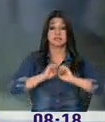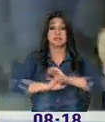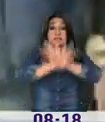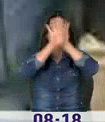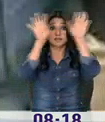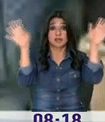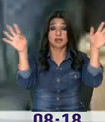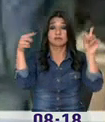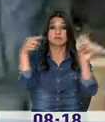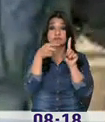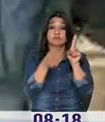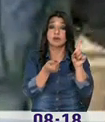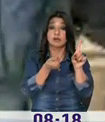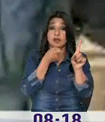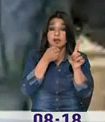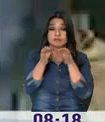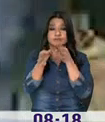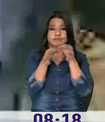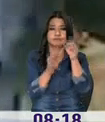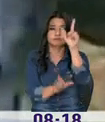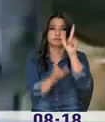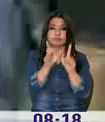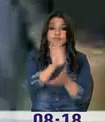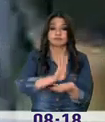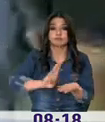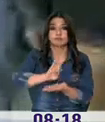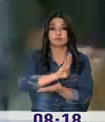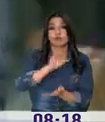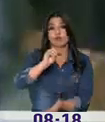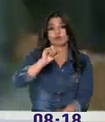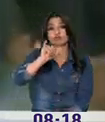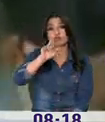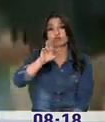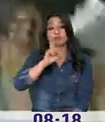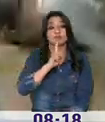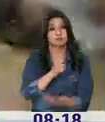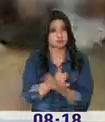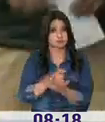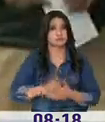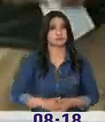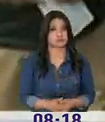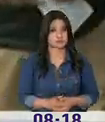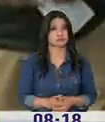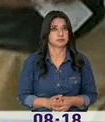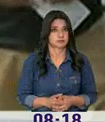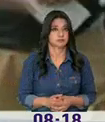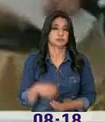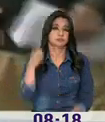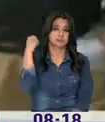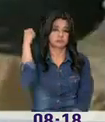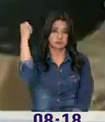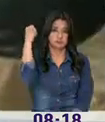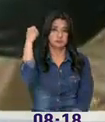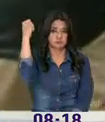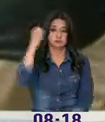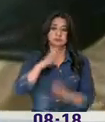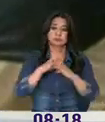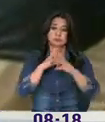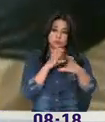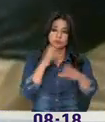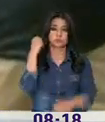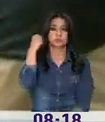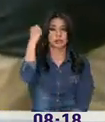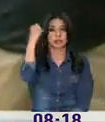la exposición por parte de los moradores aquí del barrio Osorio. Como ellos dicen, sí, efectivamente es un derecho el transporte público y